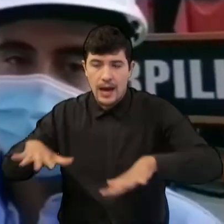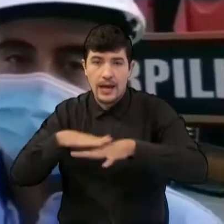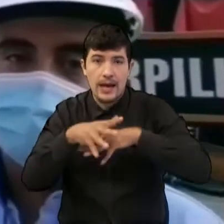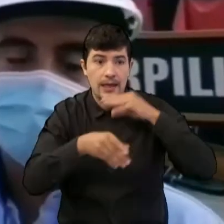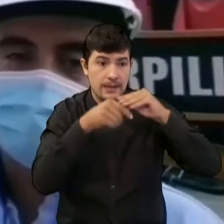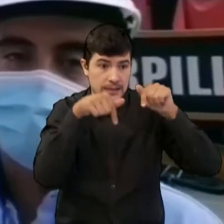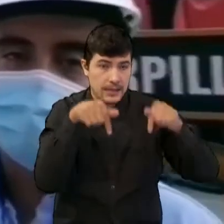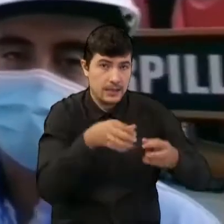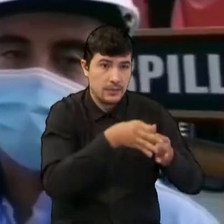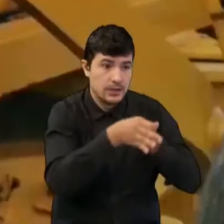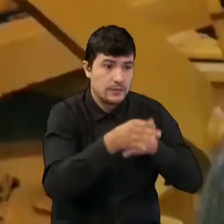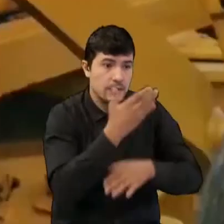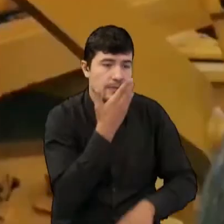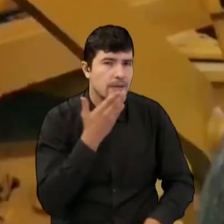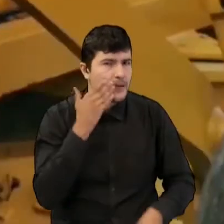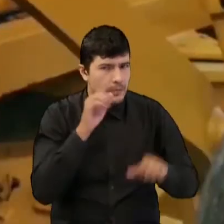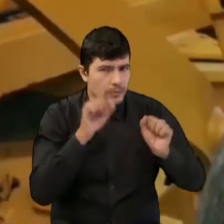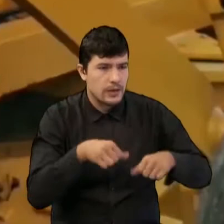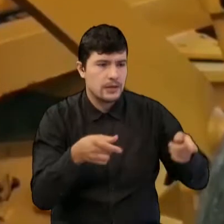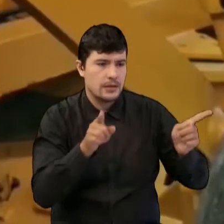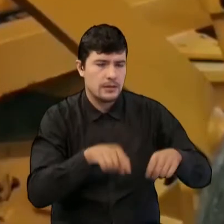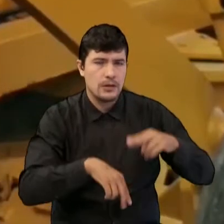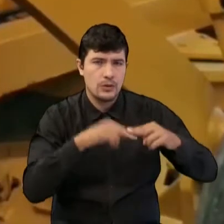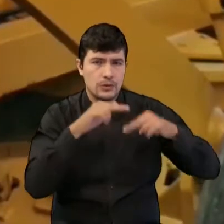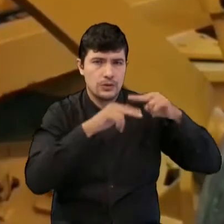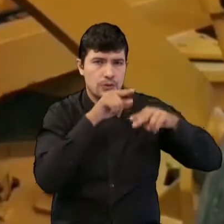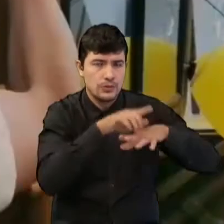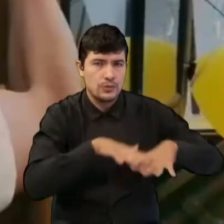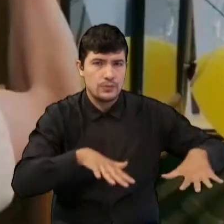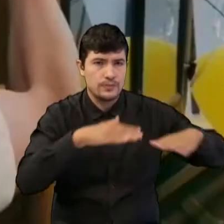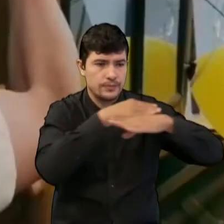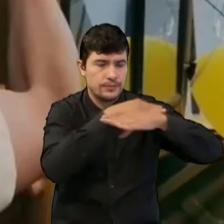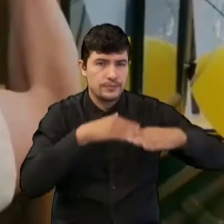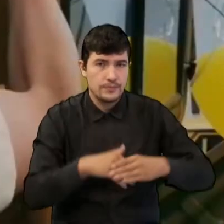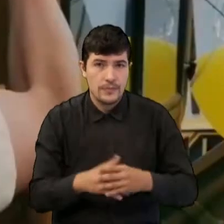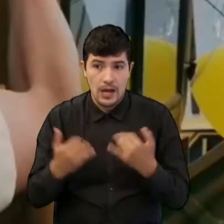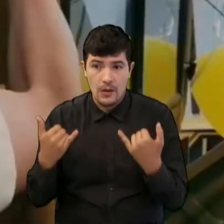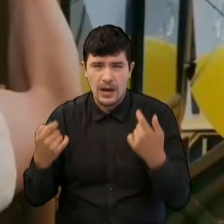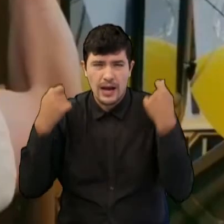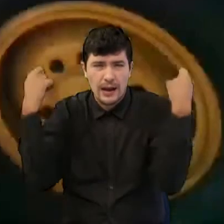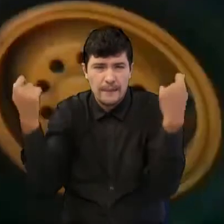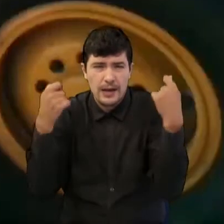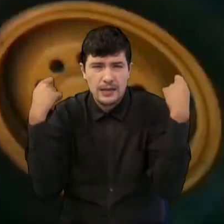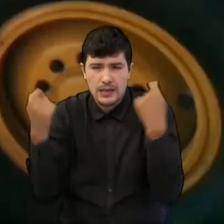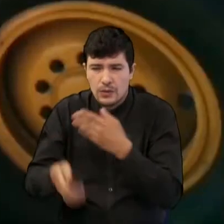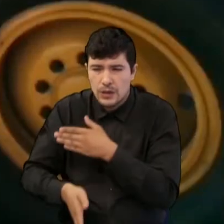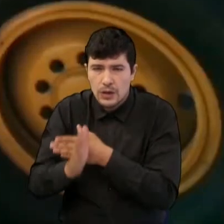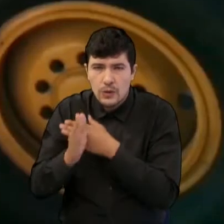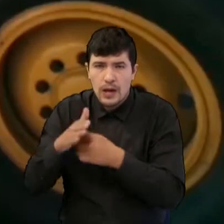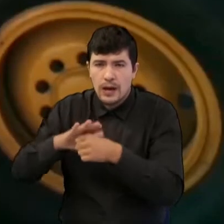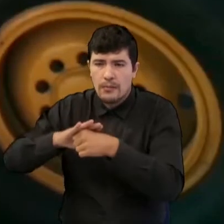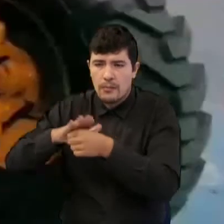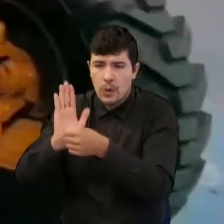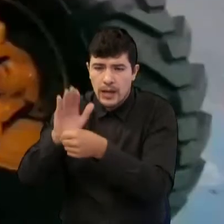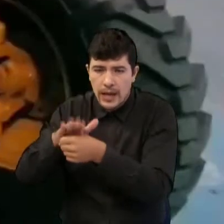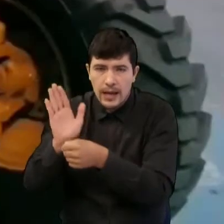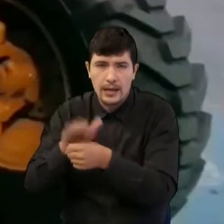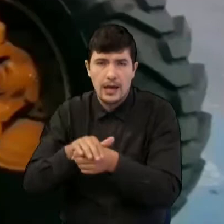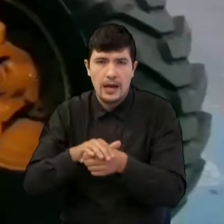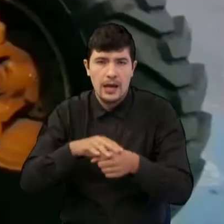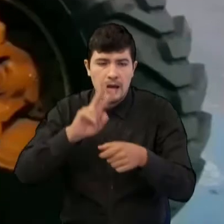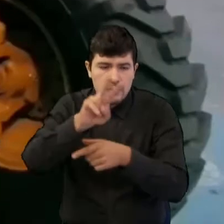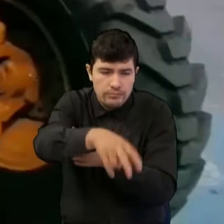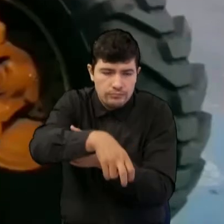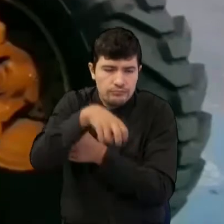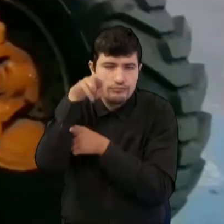municipio en el casco urbano se inició con una motoniveladora pero la campaña continúa con volquetas cilindros retroexcavadoras y otros equipos y